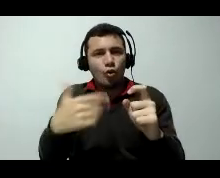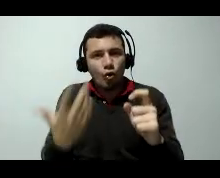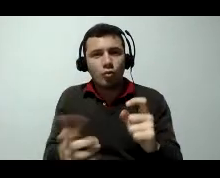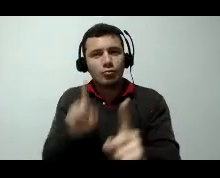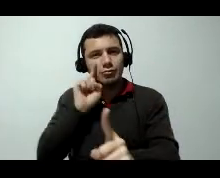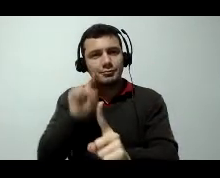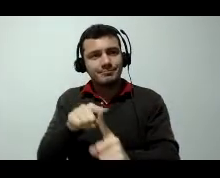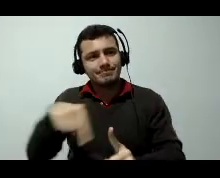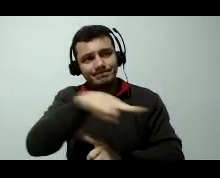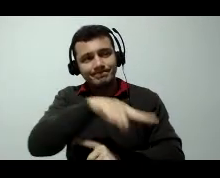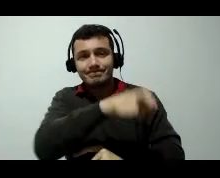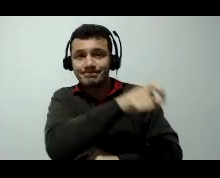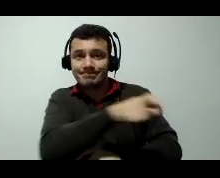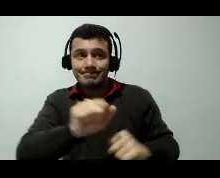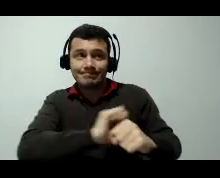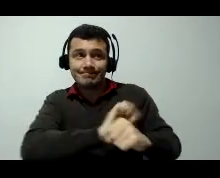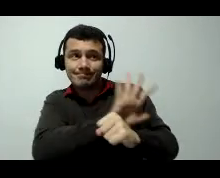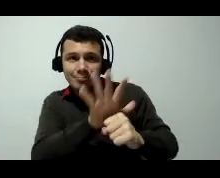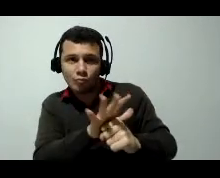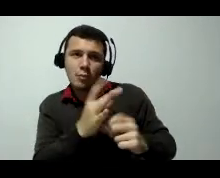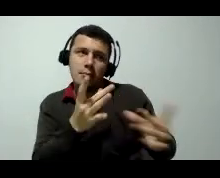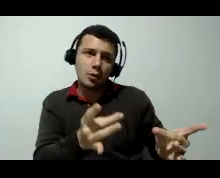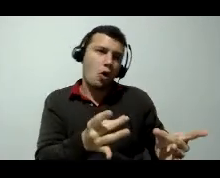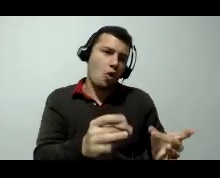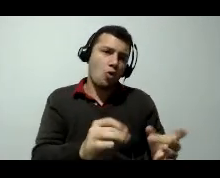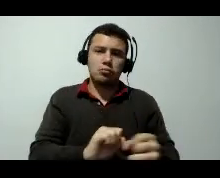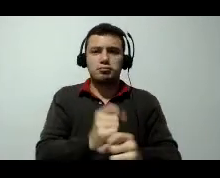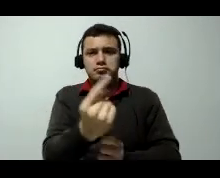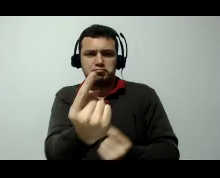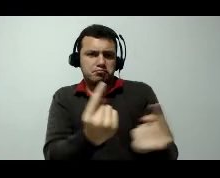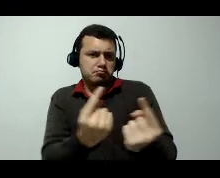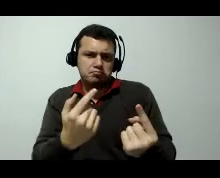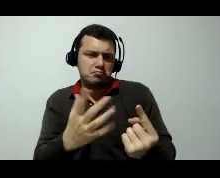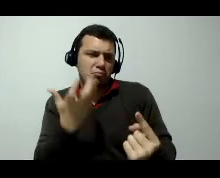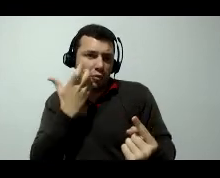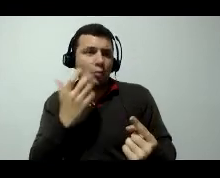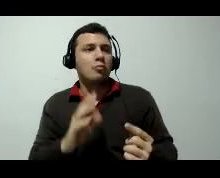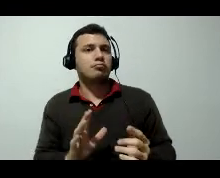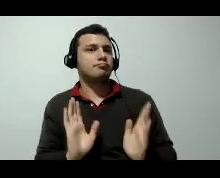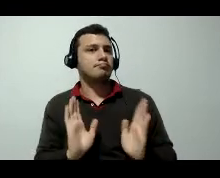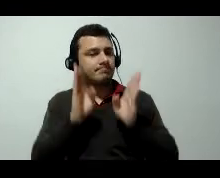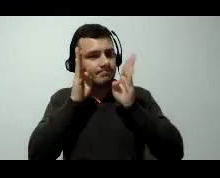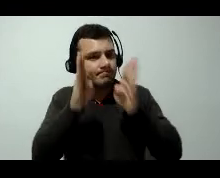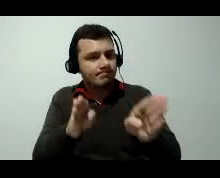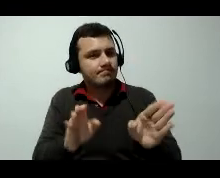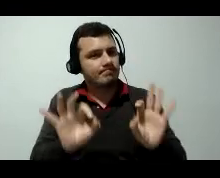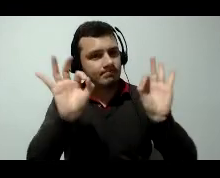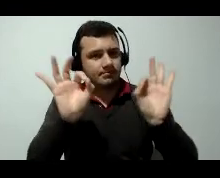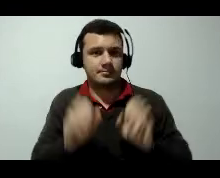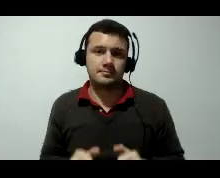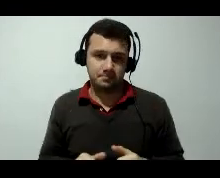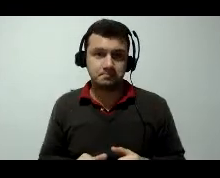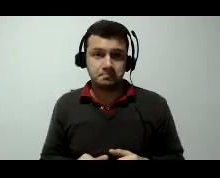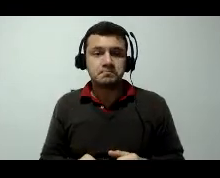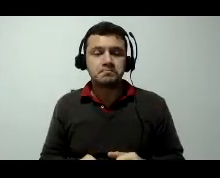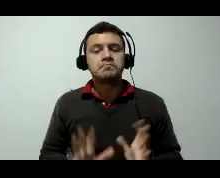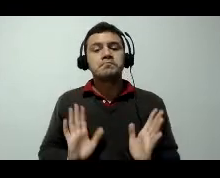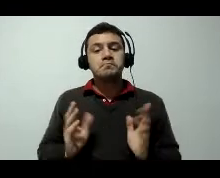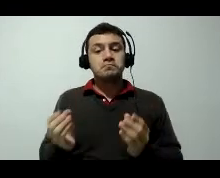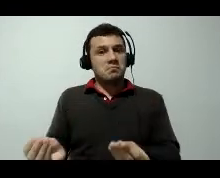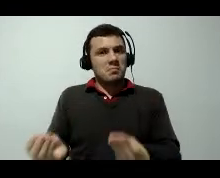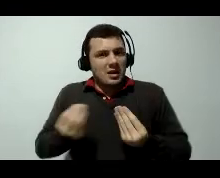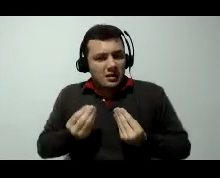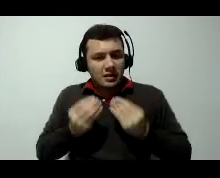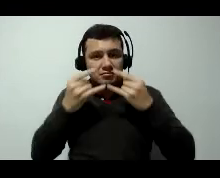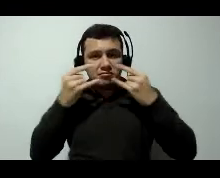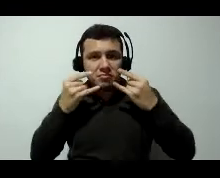pacientes. Entonces, ¿qué debo tener en cuenta? Primero, esos elementos de protección personal son desechables o son reutilizables. ¿Cuáles